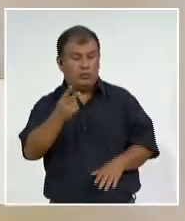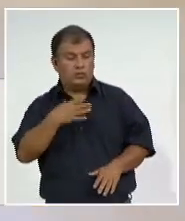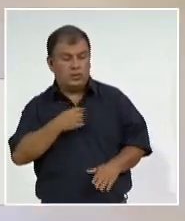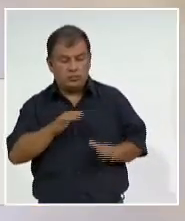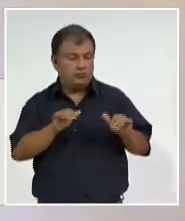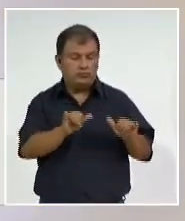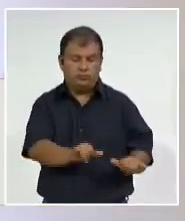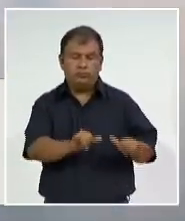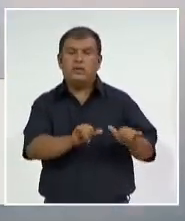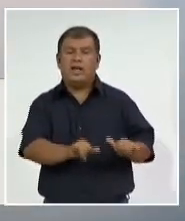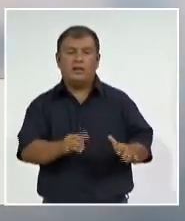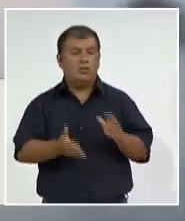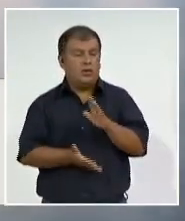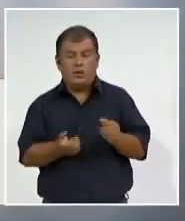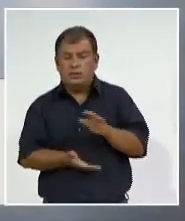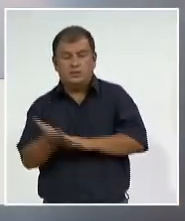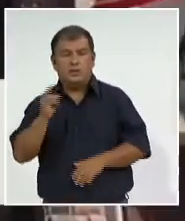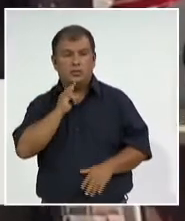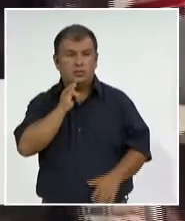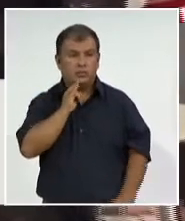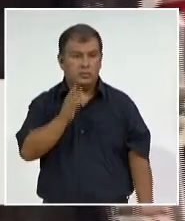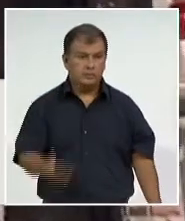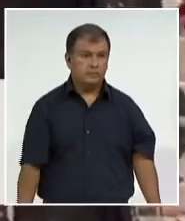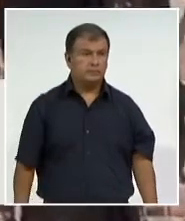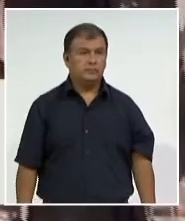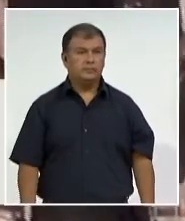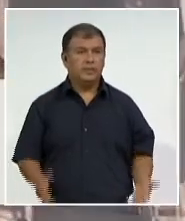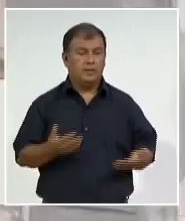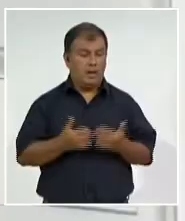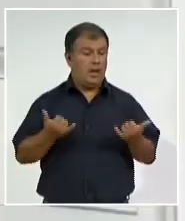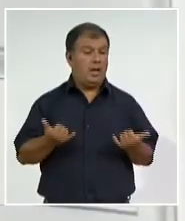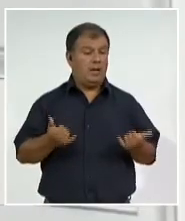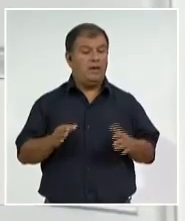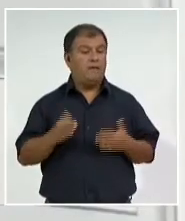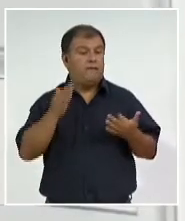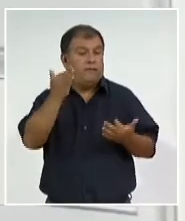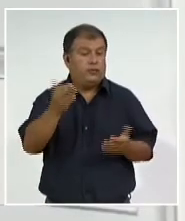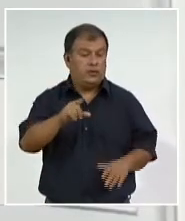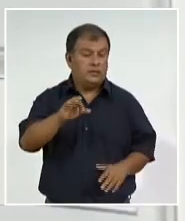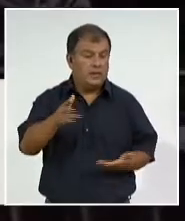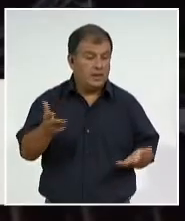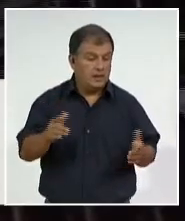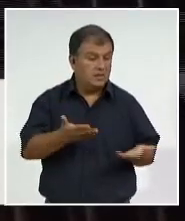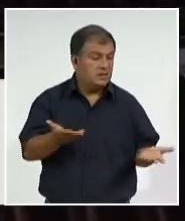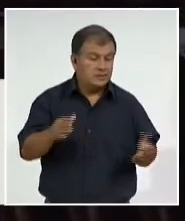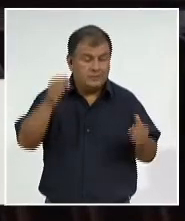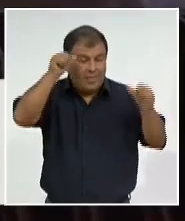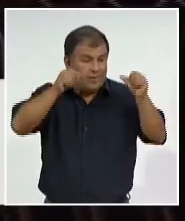resiste a abandonar los eeuu por el momento el futuro de gisela collazo en springfield es